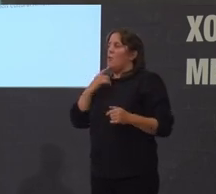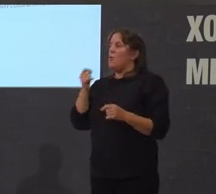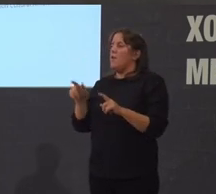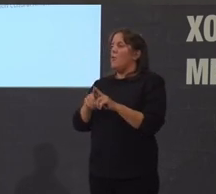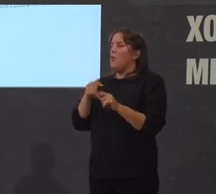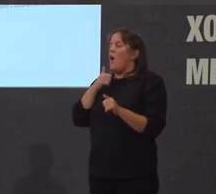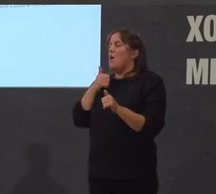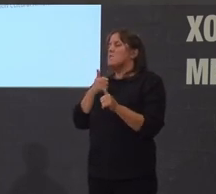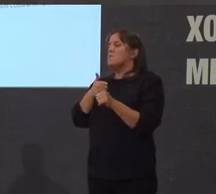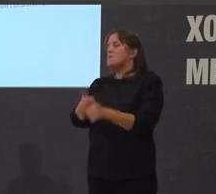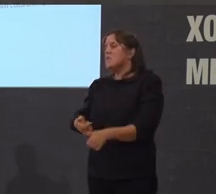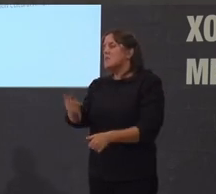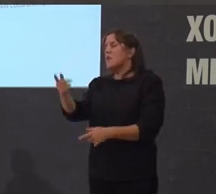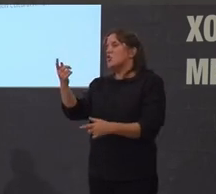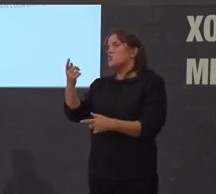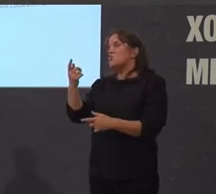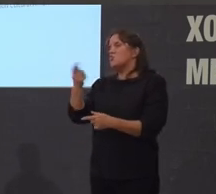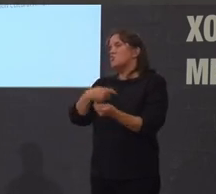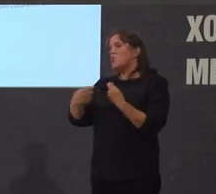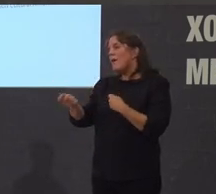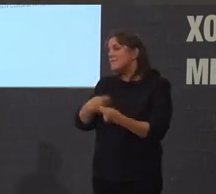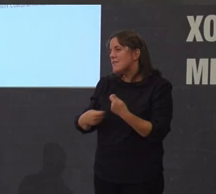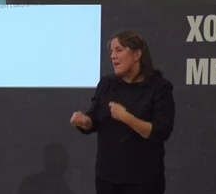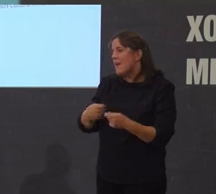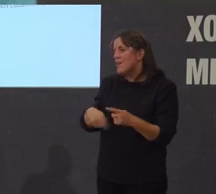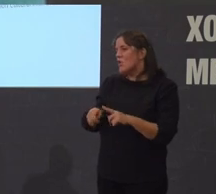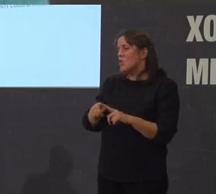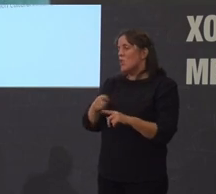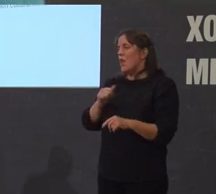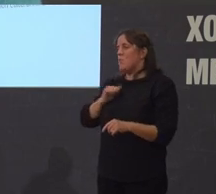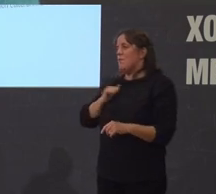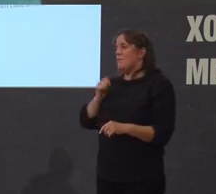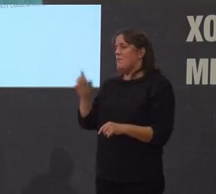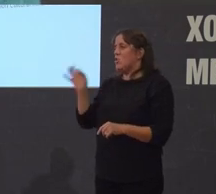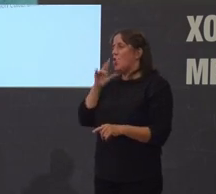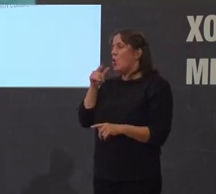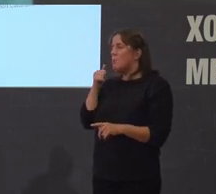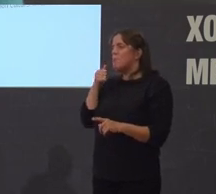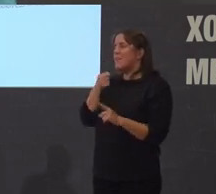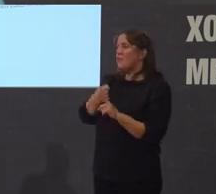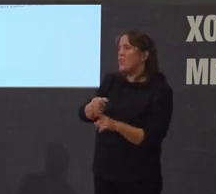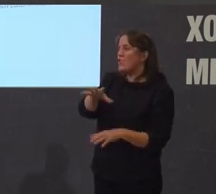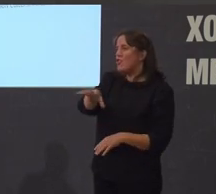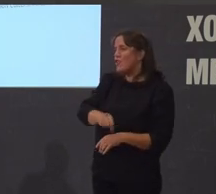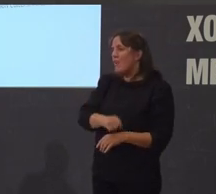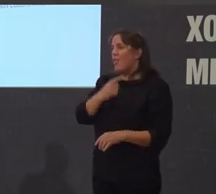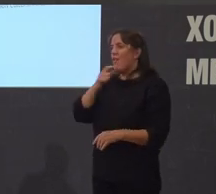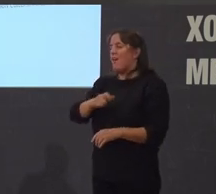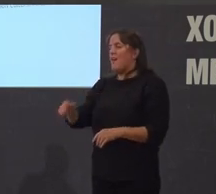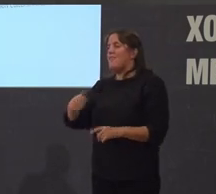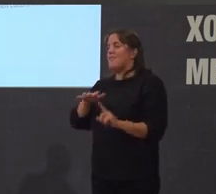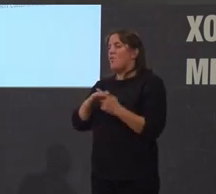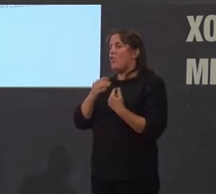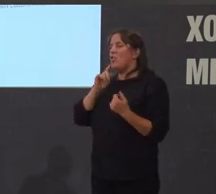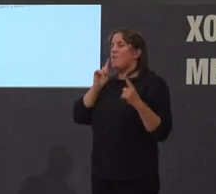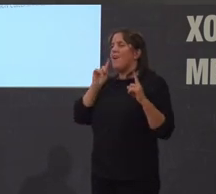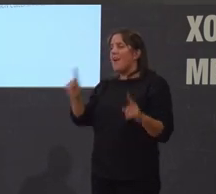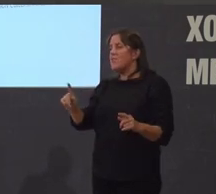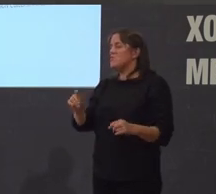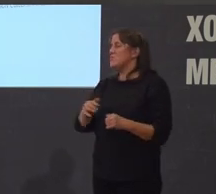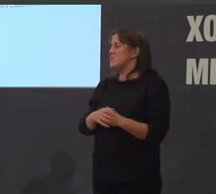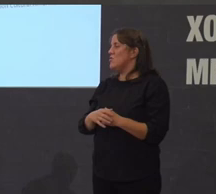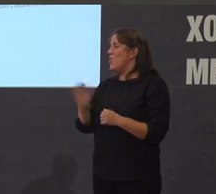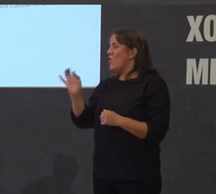de subasteros aprovechándose o extorsionando a la gente ya que la situación es joven